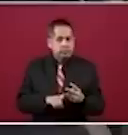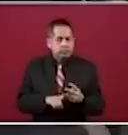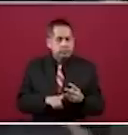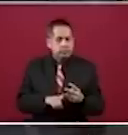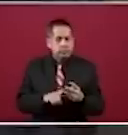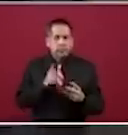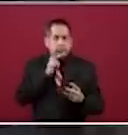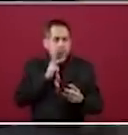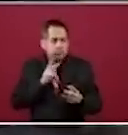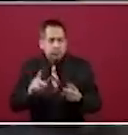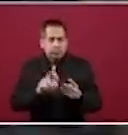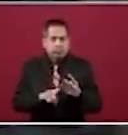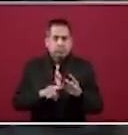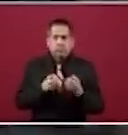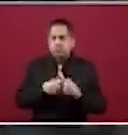Pemex,